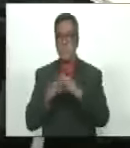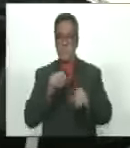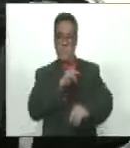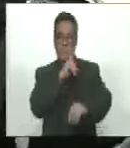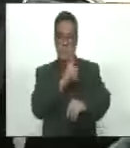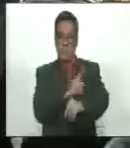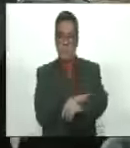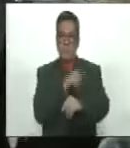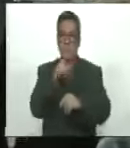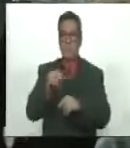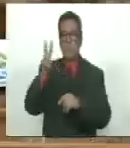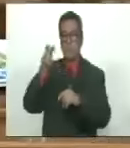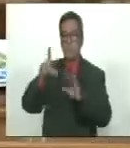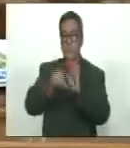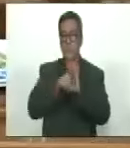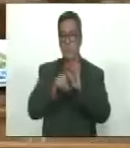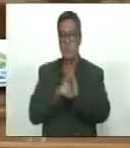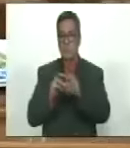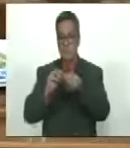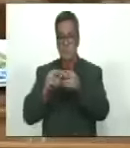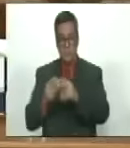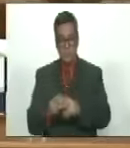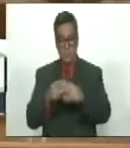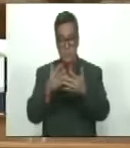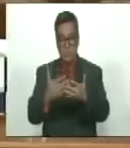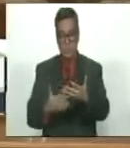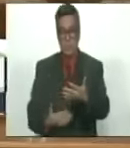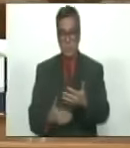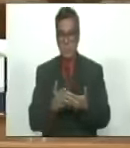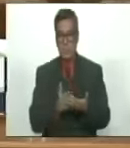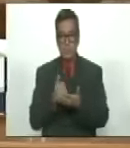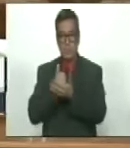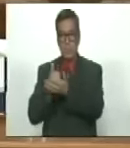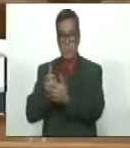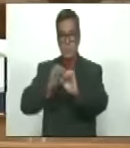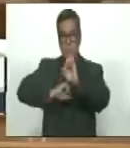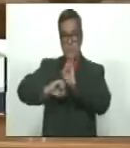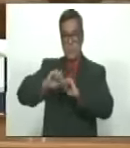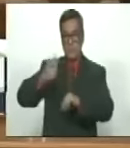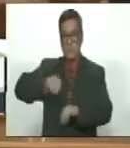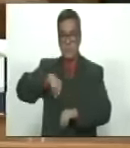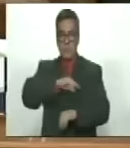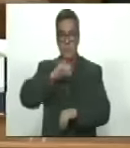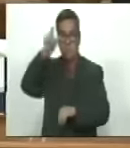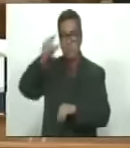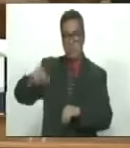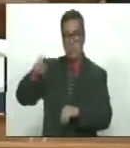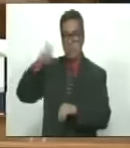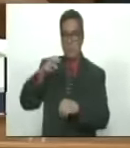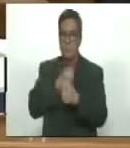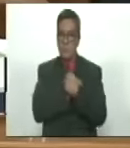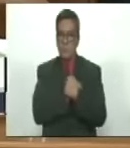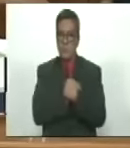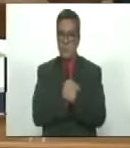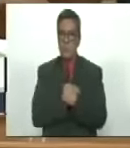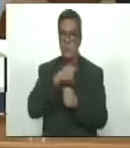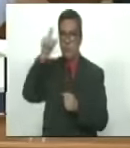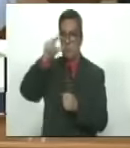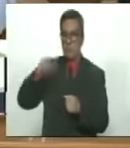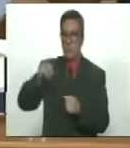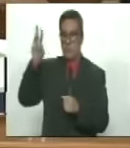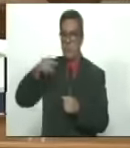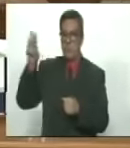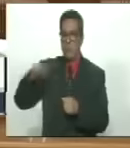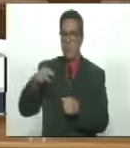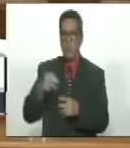fuerza esta nueva ley, este instrumento que servirá para la defensa de nuestra Guayana, amada Guayana